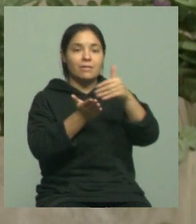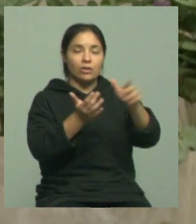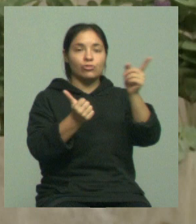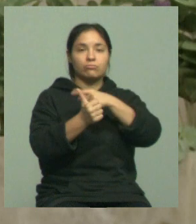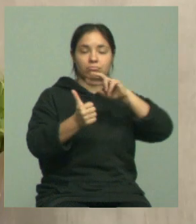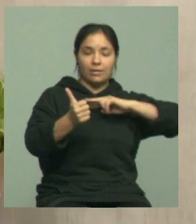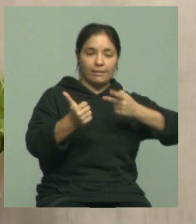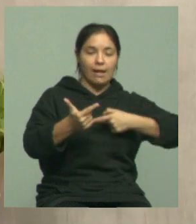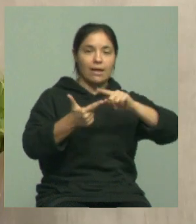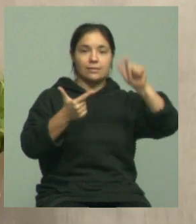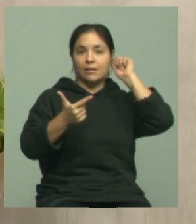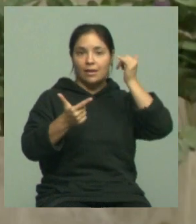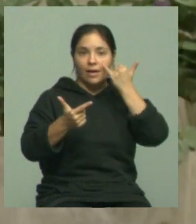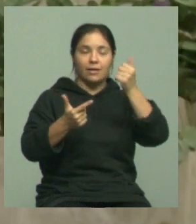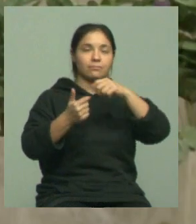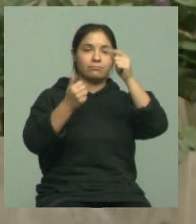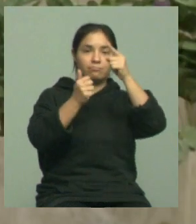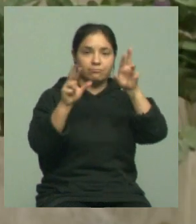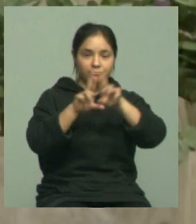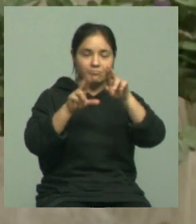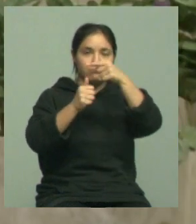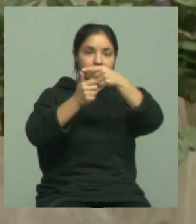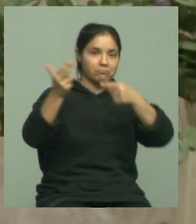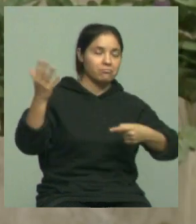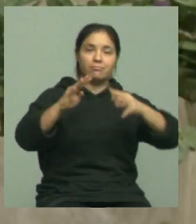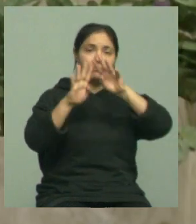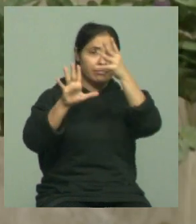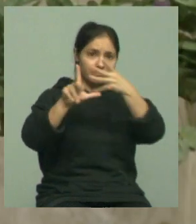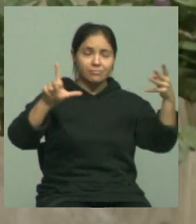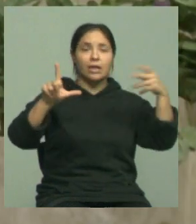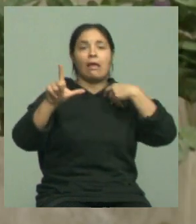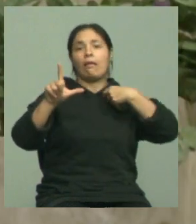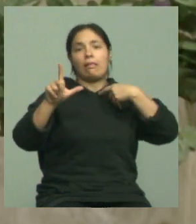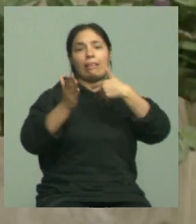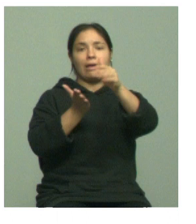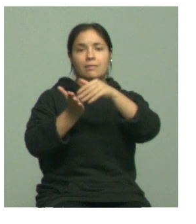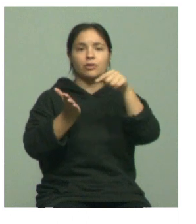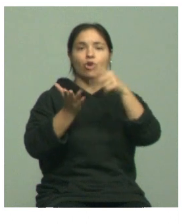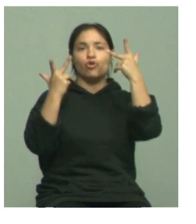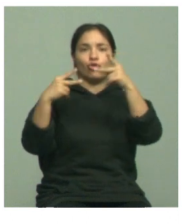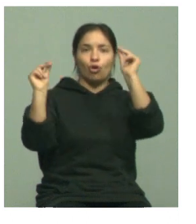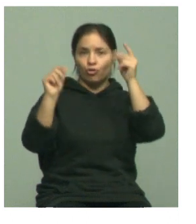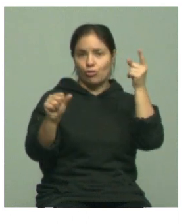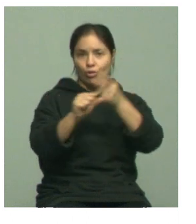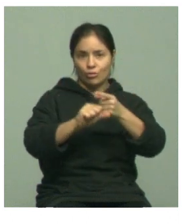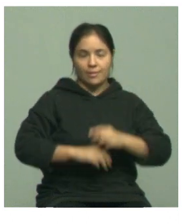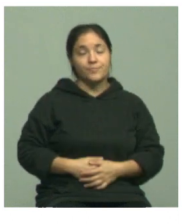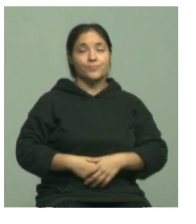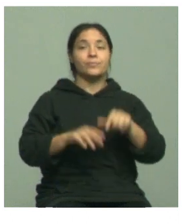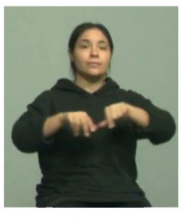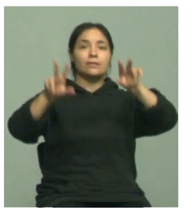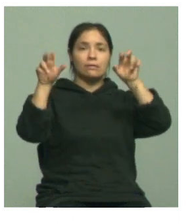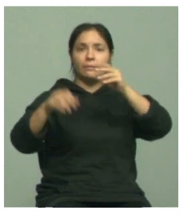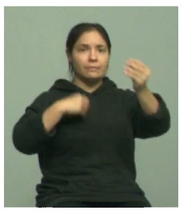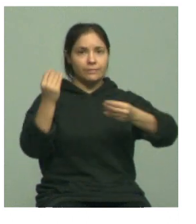viernes pasado, ¿no? Y además, a partir de eso, bueno, repasar hechos violentísimos que se han vivido en estos últimos días en nuestro